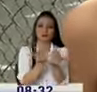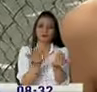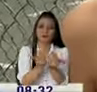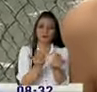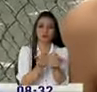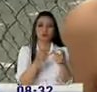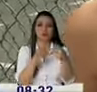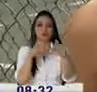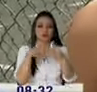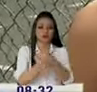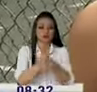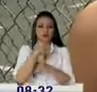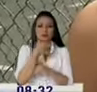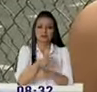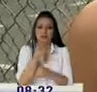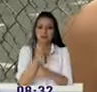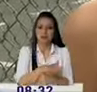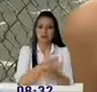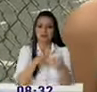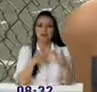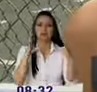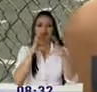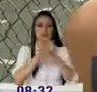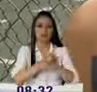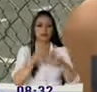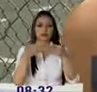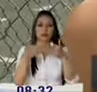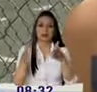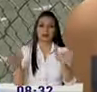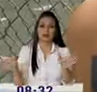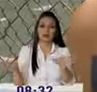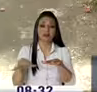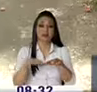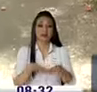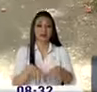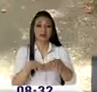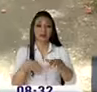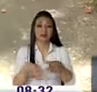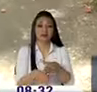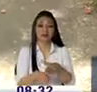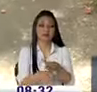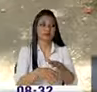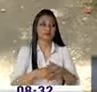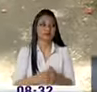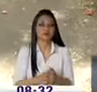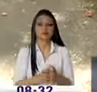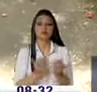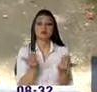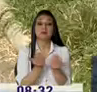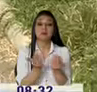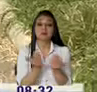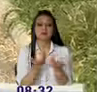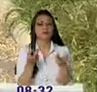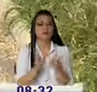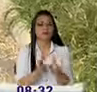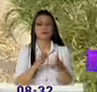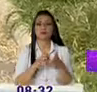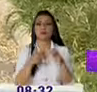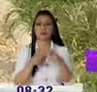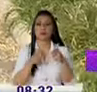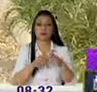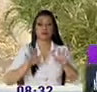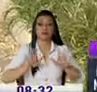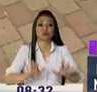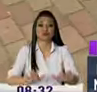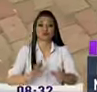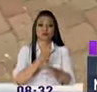basura, entran los borrachos. En la noche dejan abierto, entran los perros. La basura es otro problema que aqueja a los moradores,